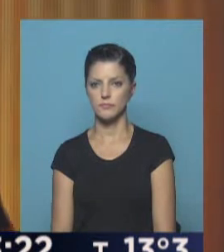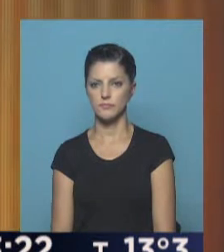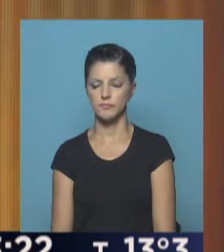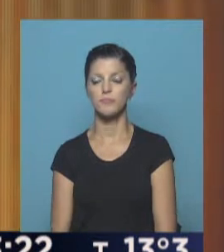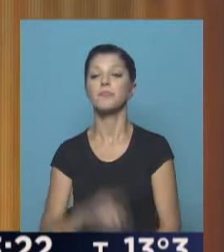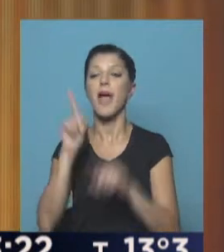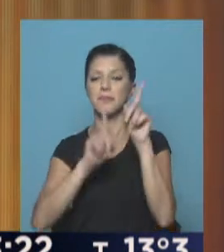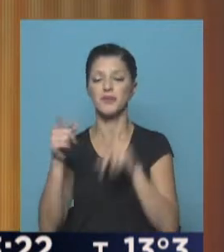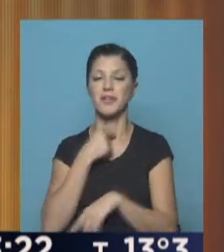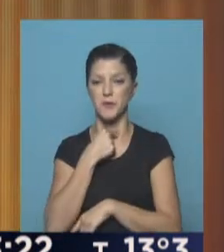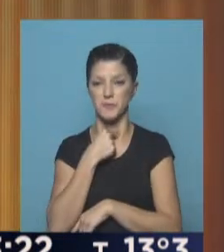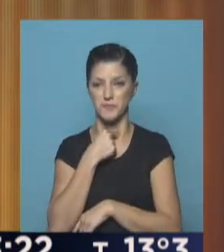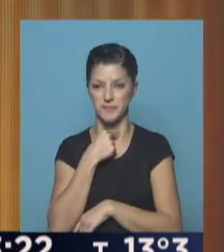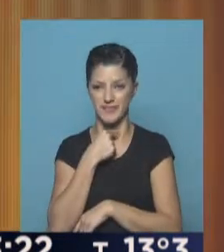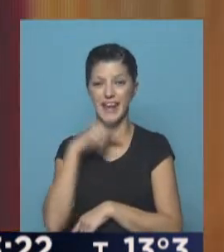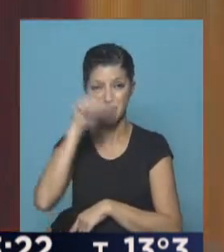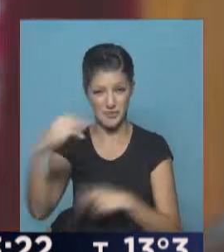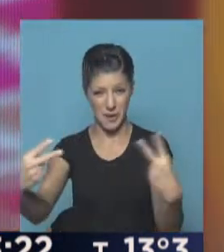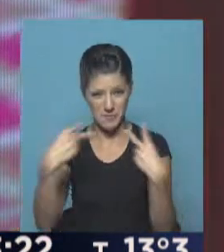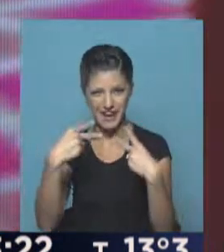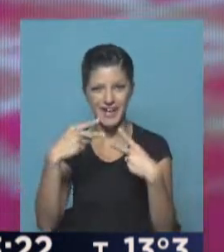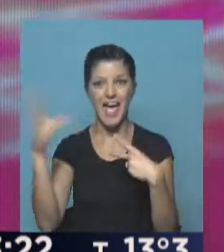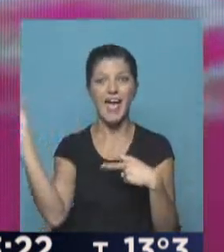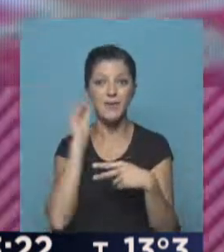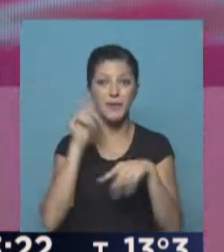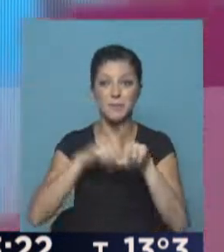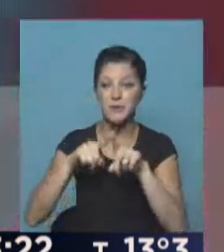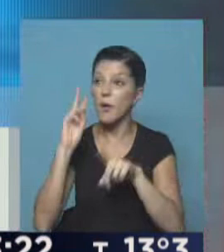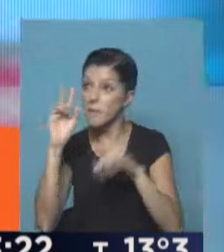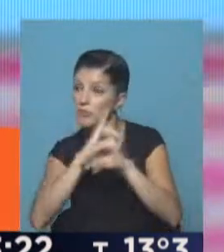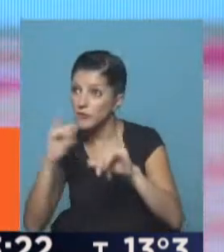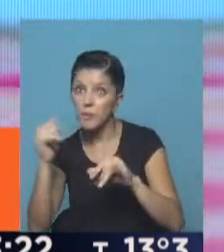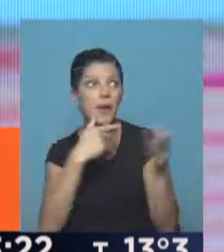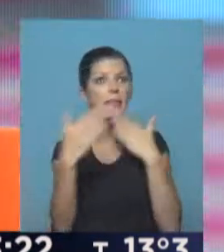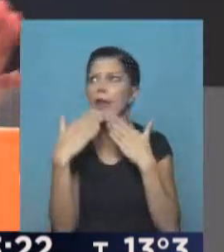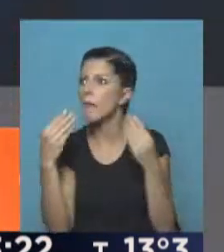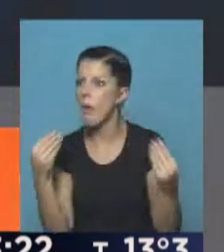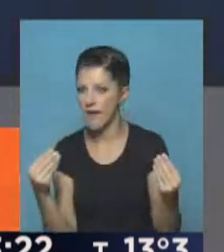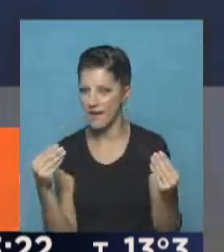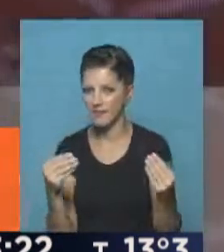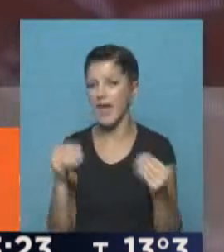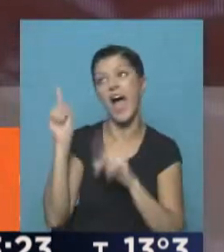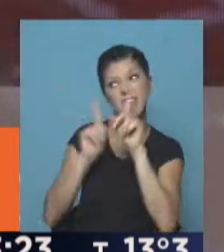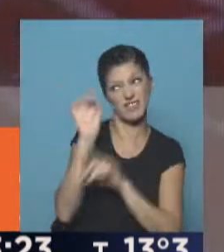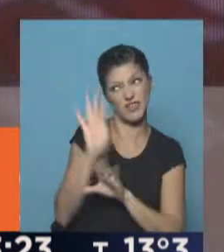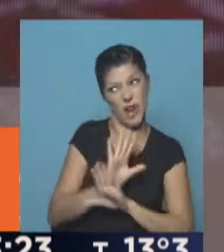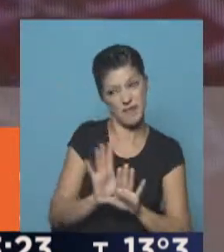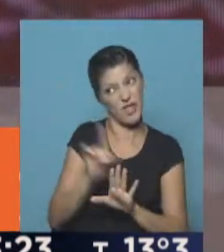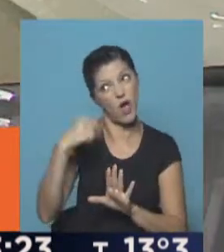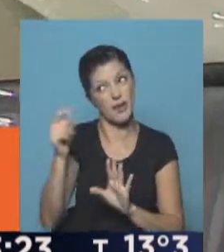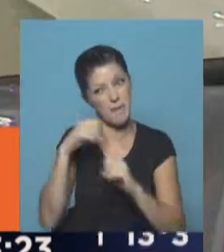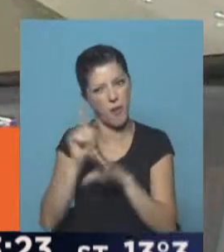A veces me gustaría que escuche la gente que nos mira lo que hablamos nosotros mientras miramos los informes. A veces, ¿no? A veces. Sí, sí, a otras no. No sé